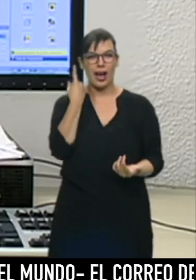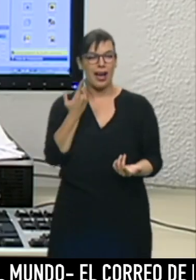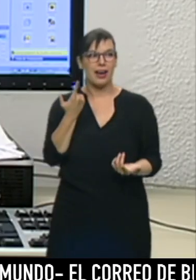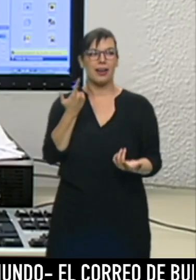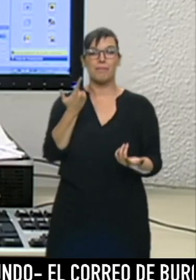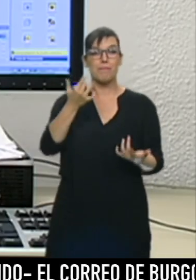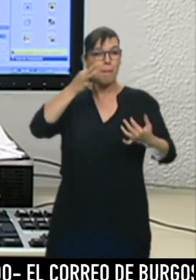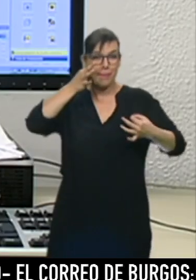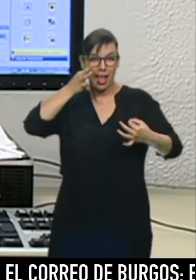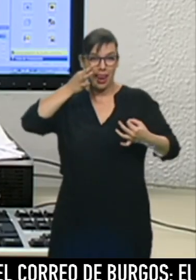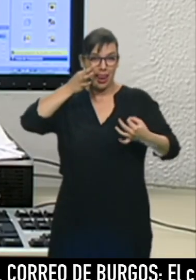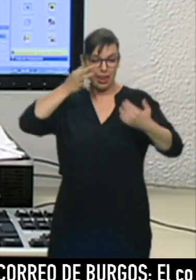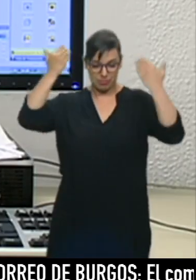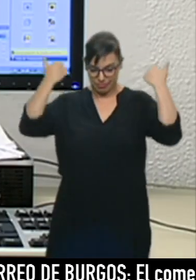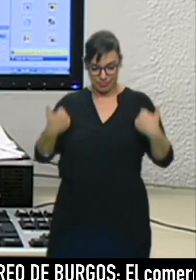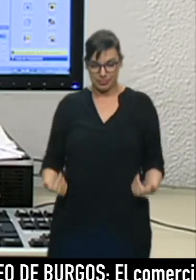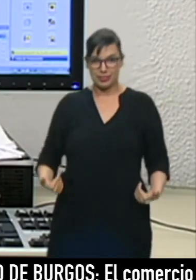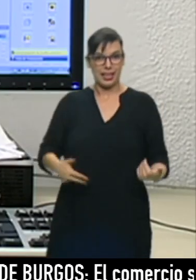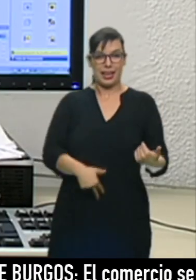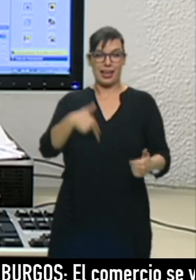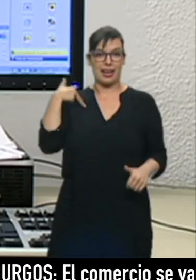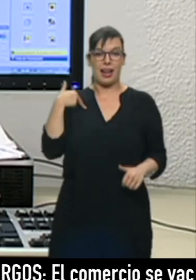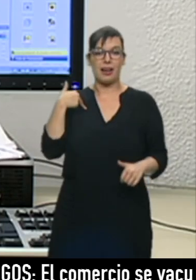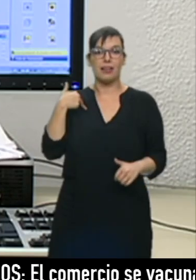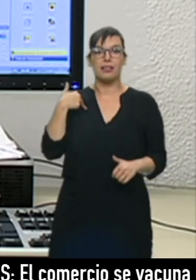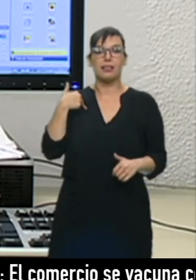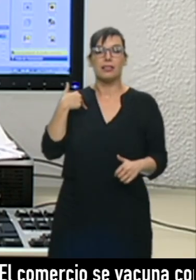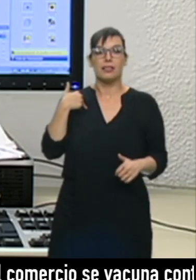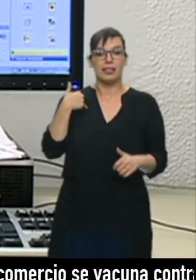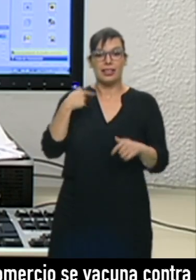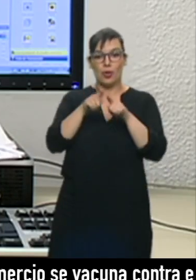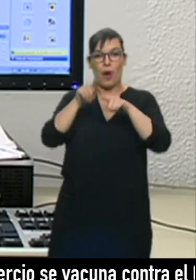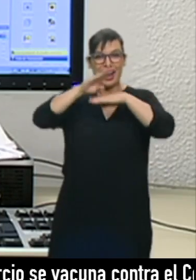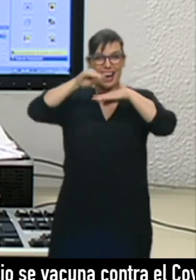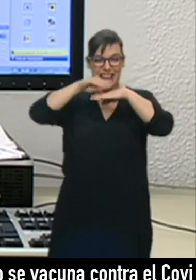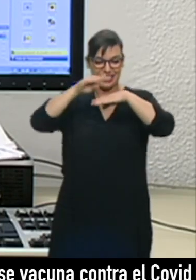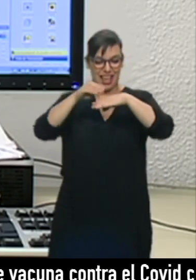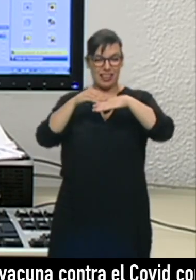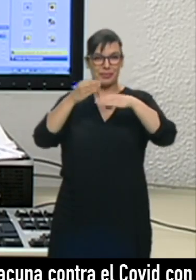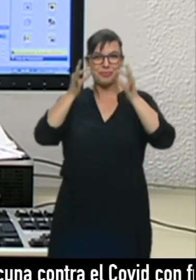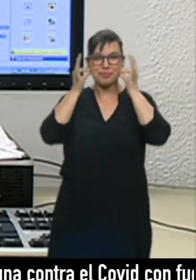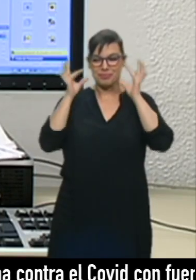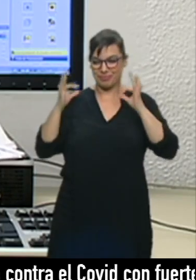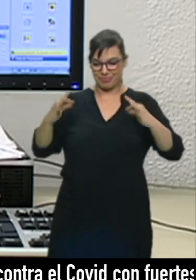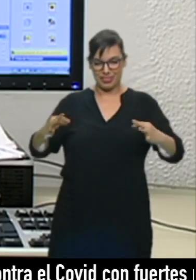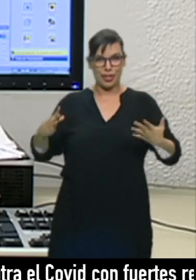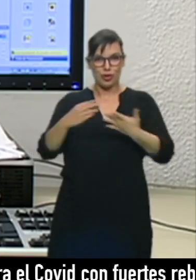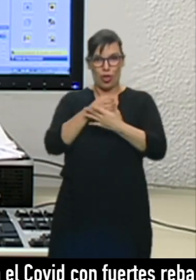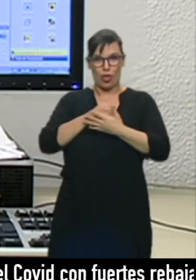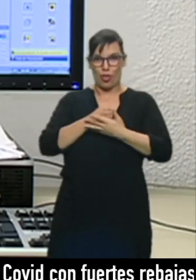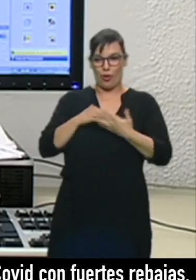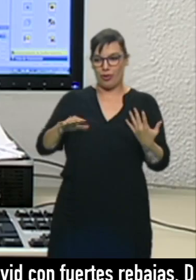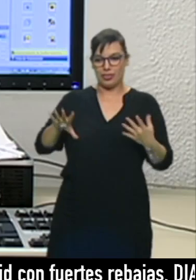toda la piel, es una grasa, lo que al final dejamos es un resto biológico